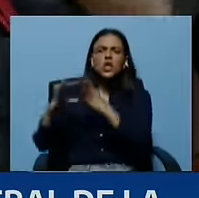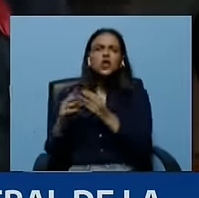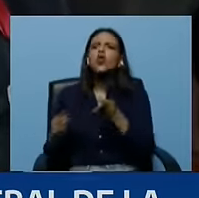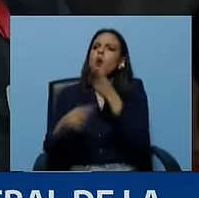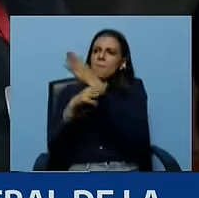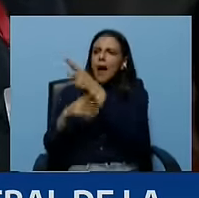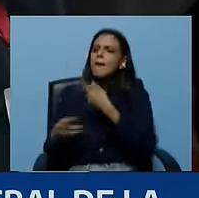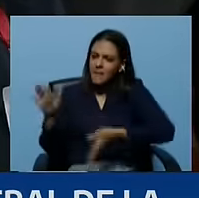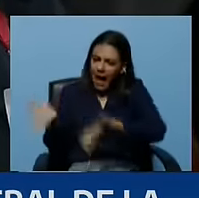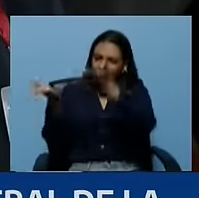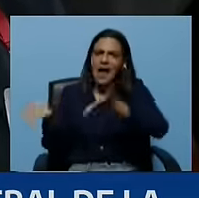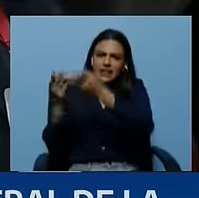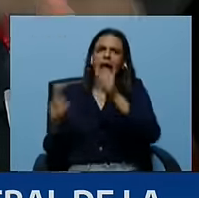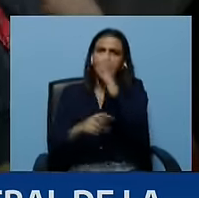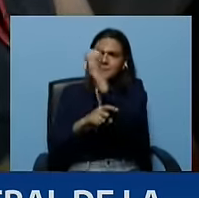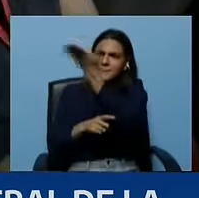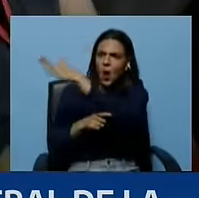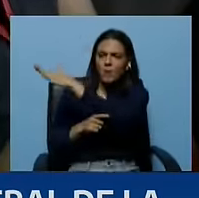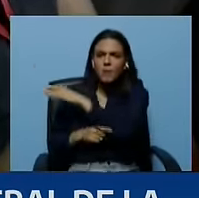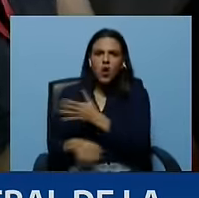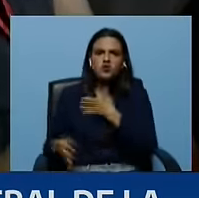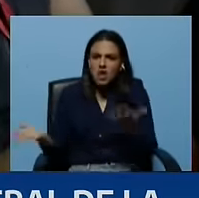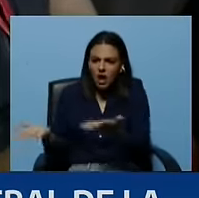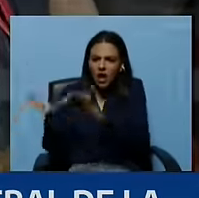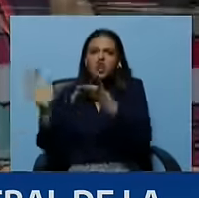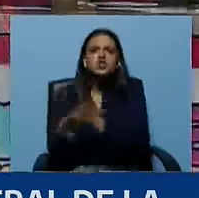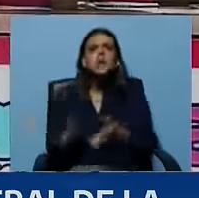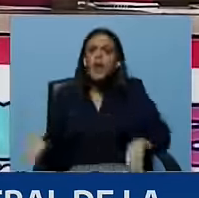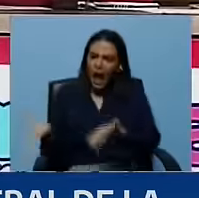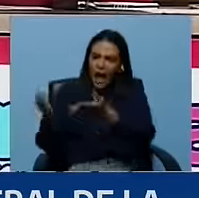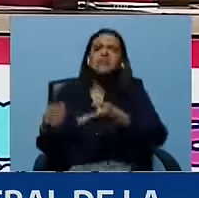abiertamente, porque enarbola la consigna de mata,